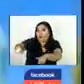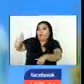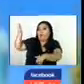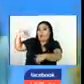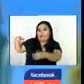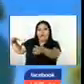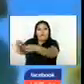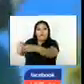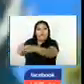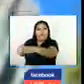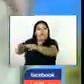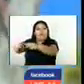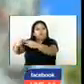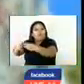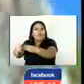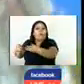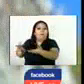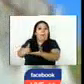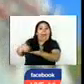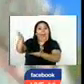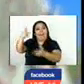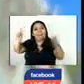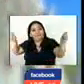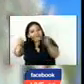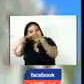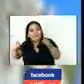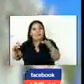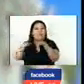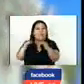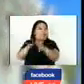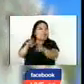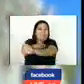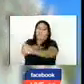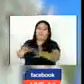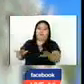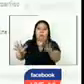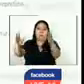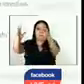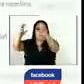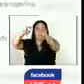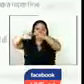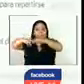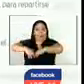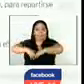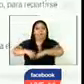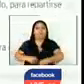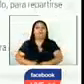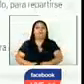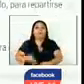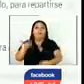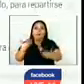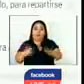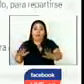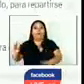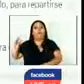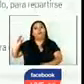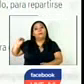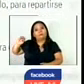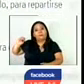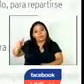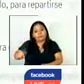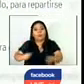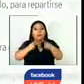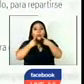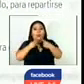de nuestro pueblo para repartirse el pastel. Ha sido demolido. Como anunció el Ministerio de Obras Públicas,